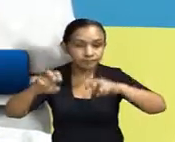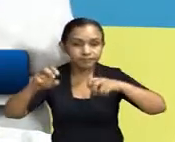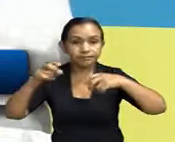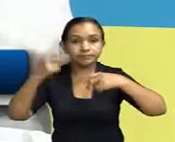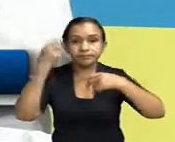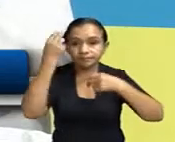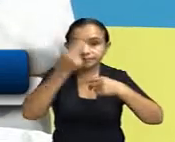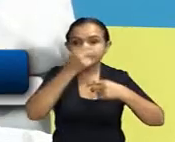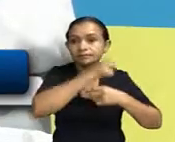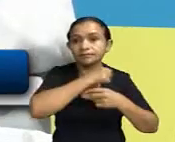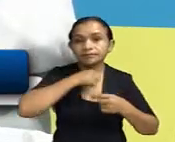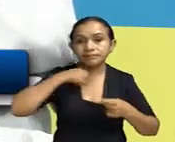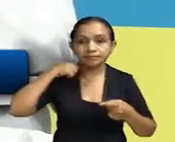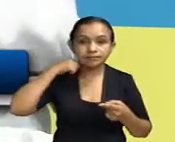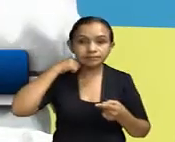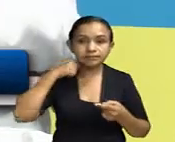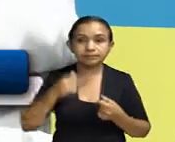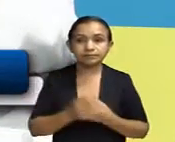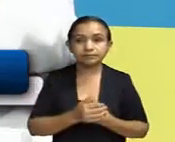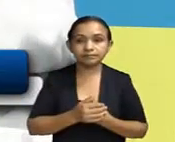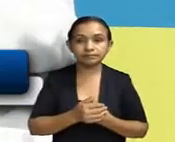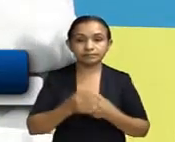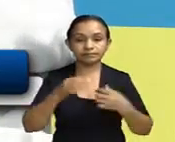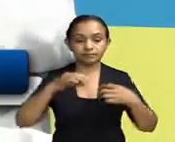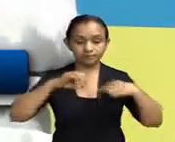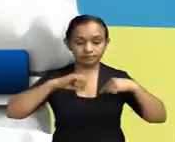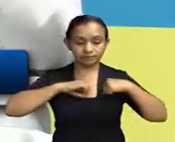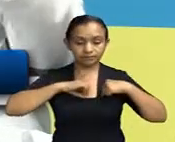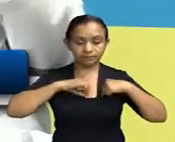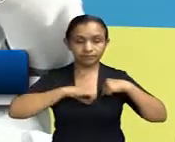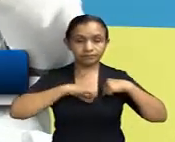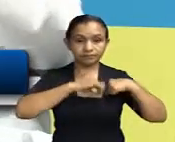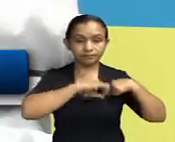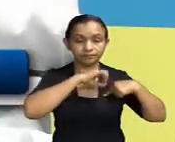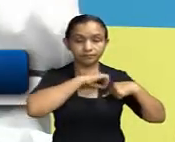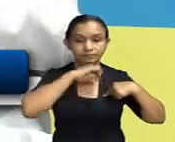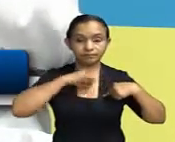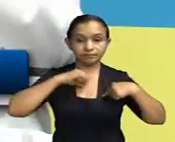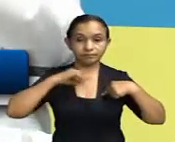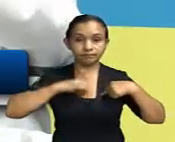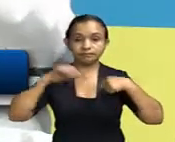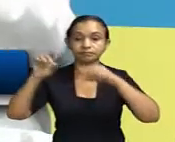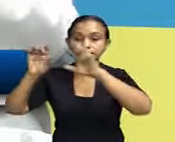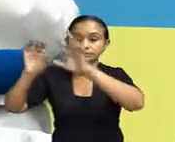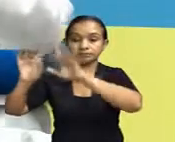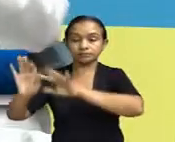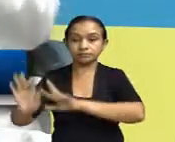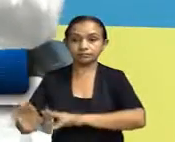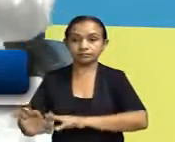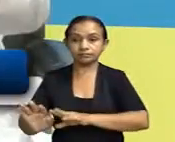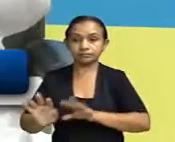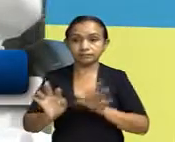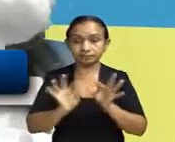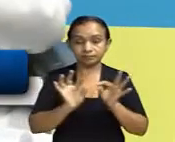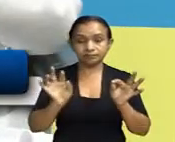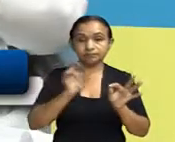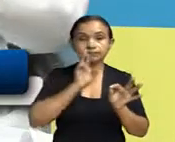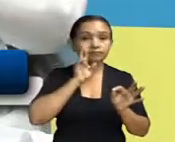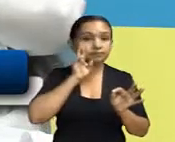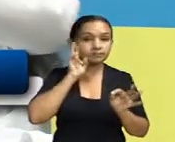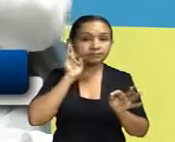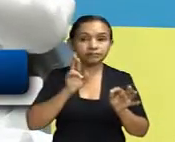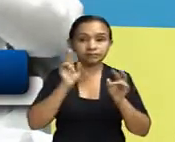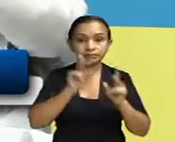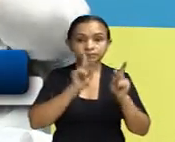dentro de los exámenes, el electrocardiograma. El electrocardiograma es una tirita, digamos, rosada, te dicen las